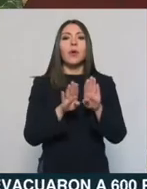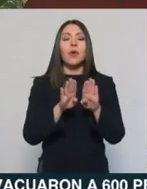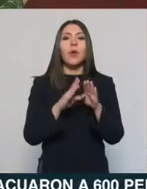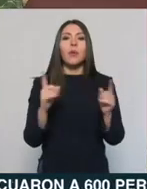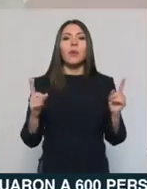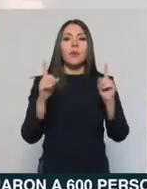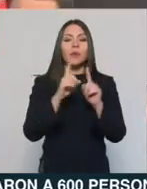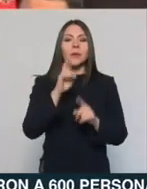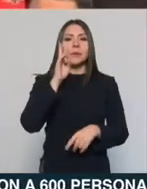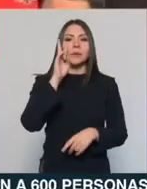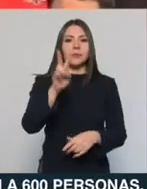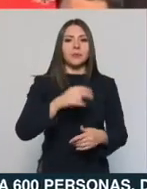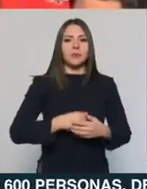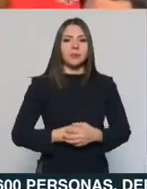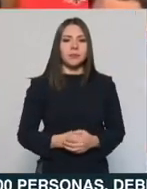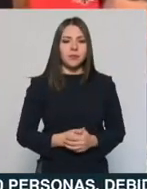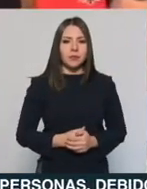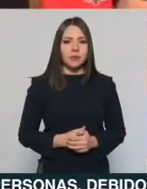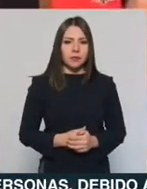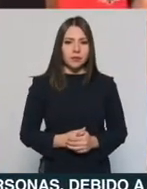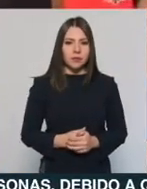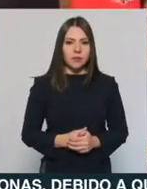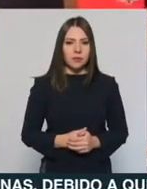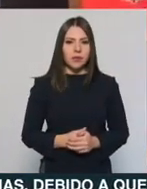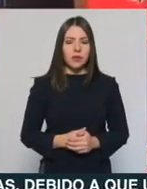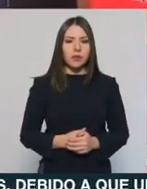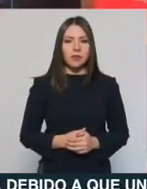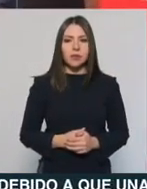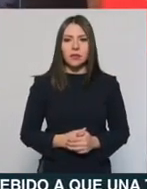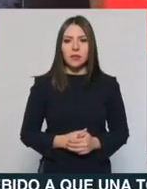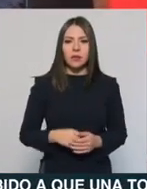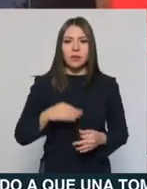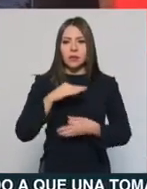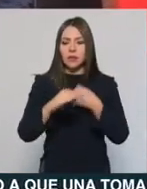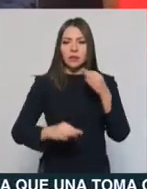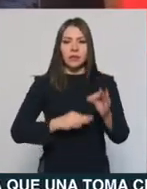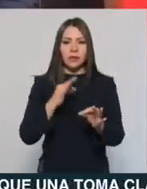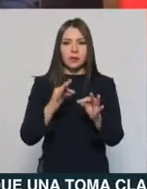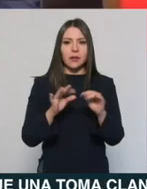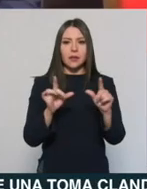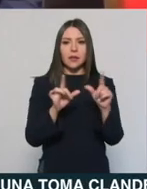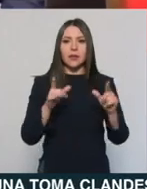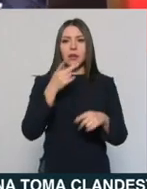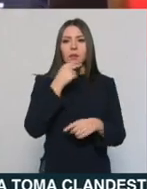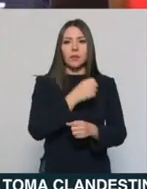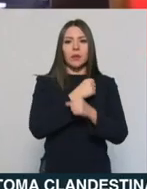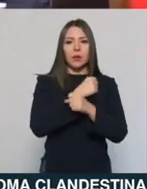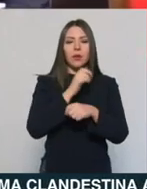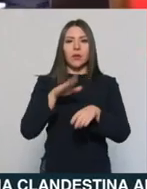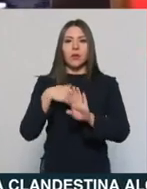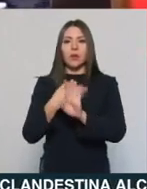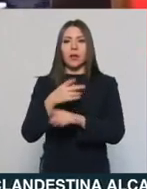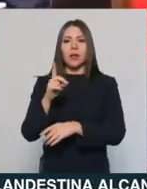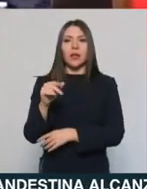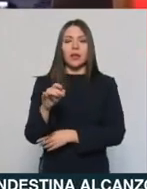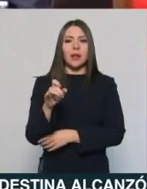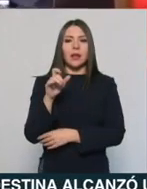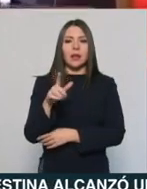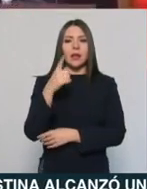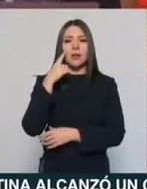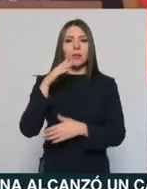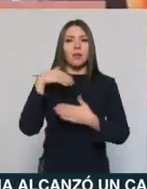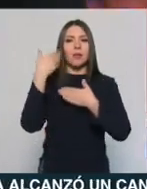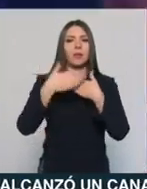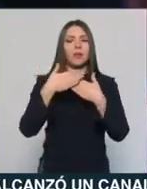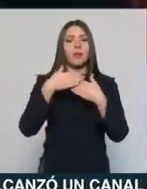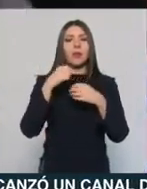verlo. Todo está listo para que Saúl Canelo Álvarez se suba al ring para enfrentar a Daniel Jacobs en el T-Mobile Arena de Las